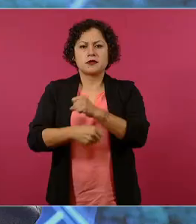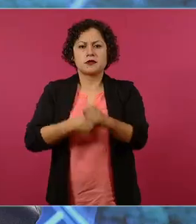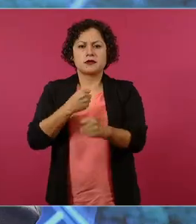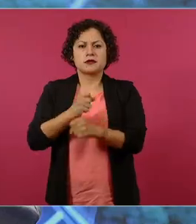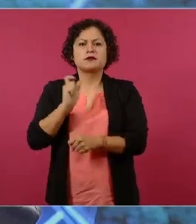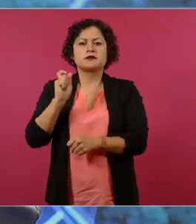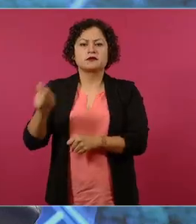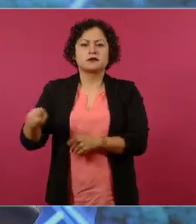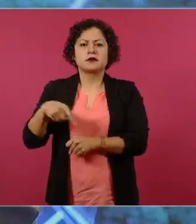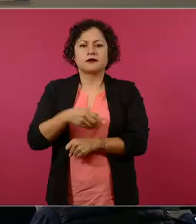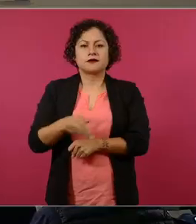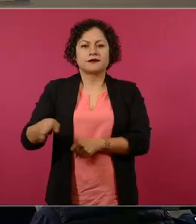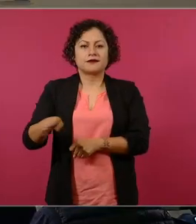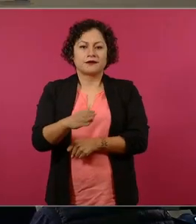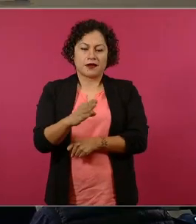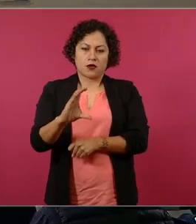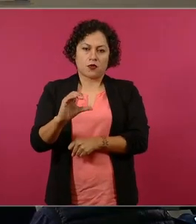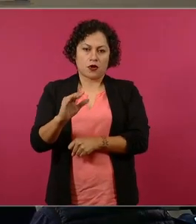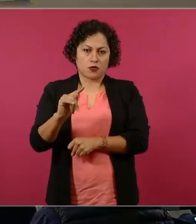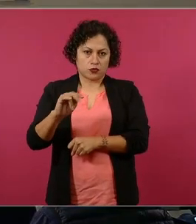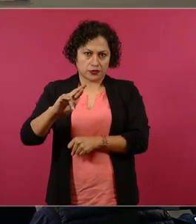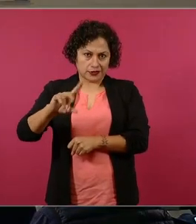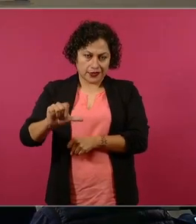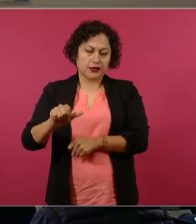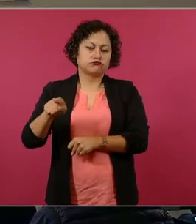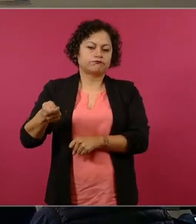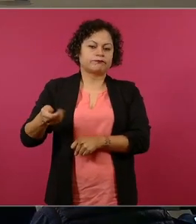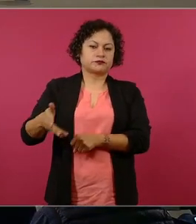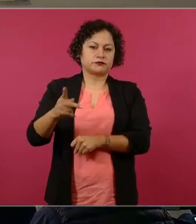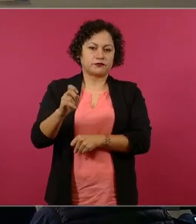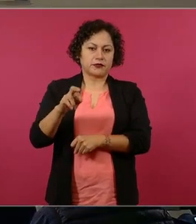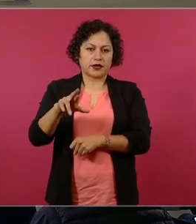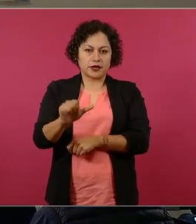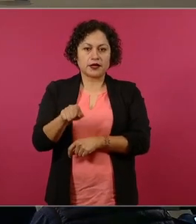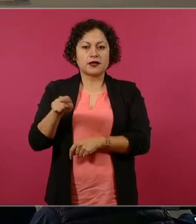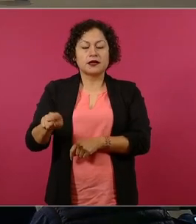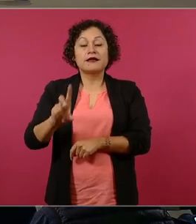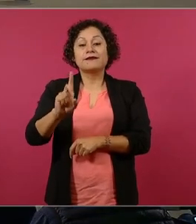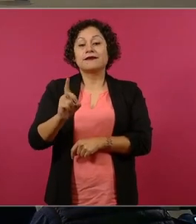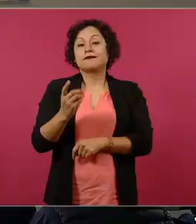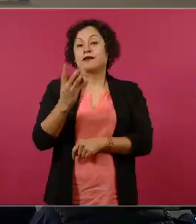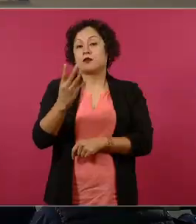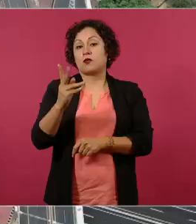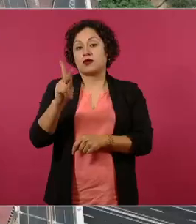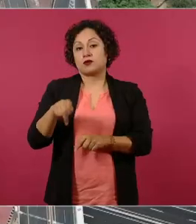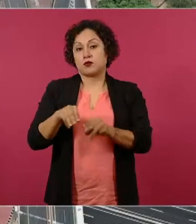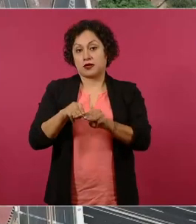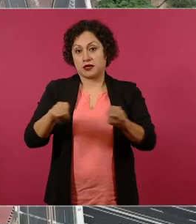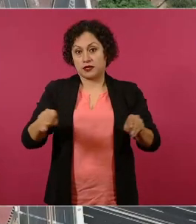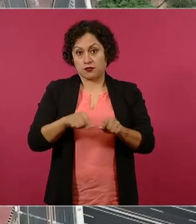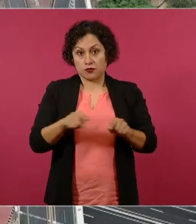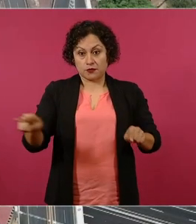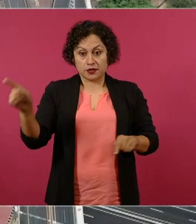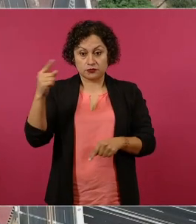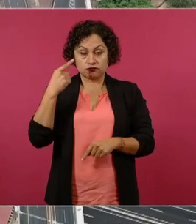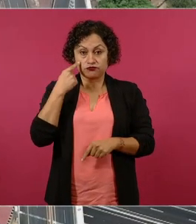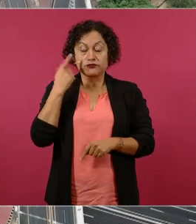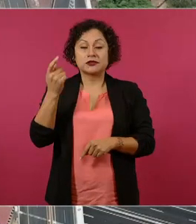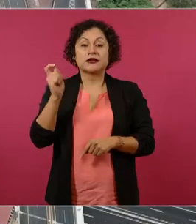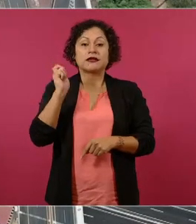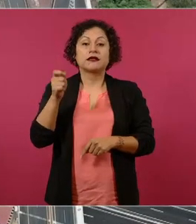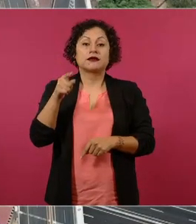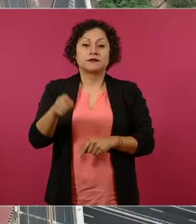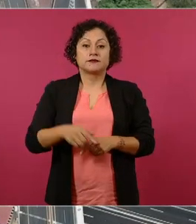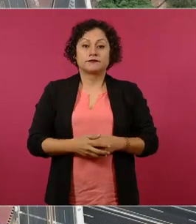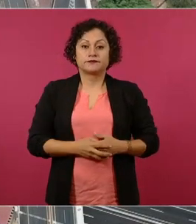pera Cuautla eh es una longitud de 34 km cuenta con tres entronques a desnivel conecta la